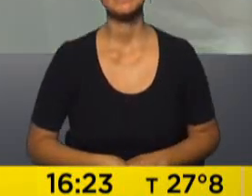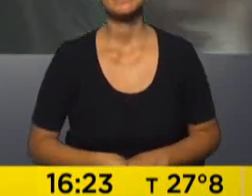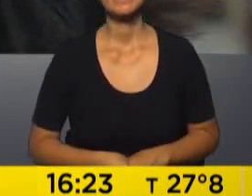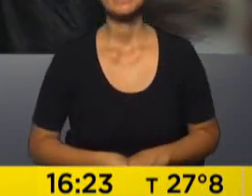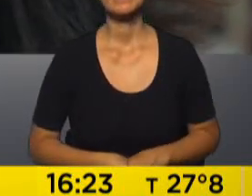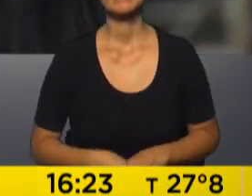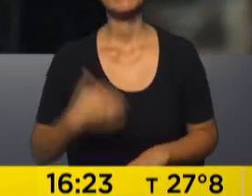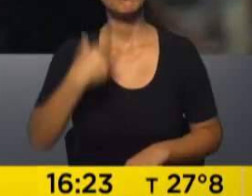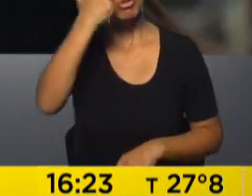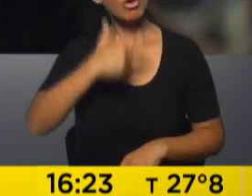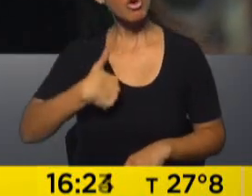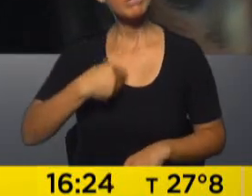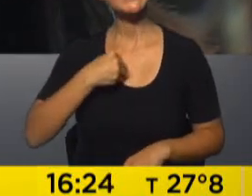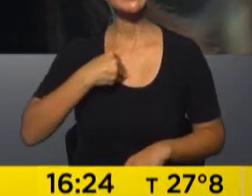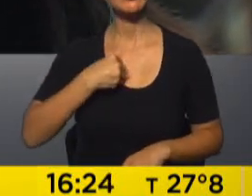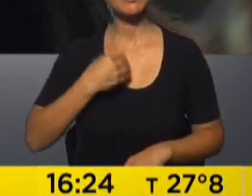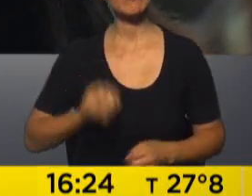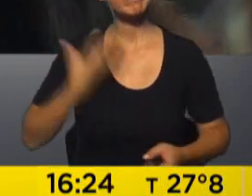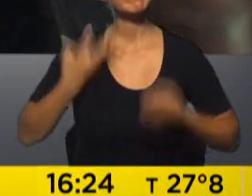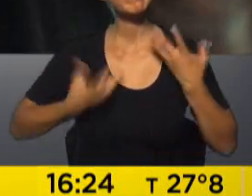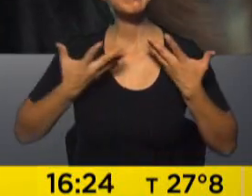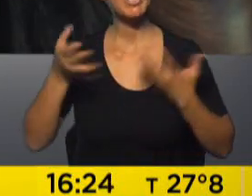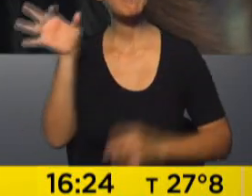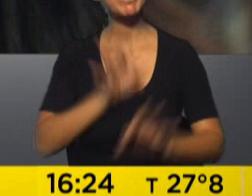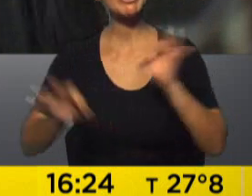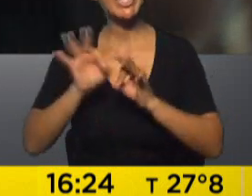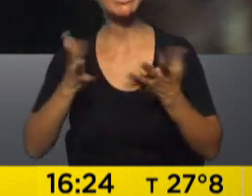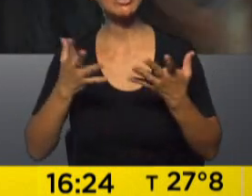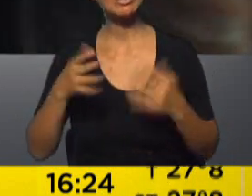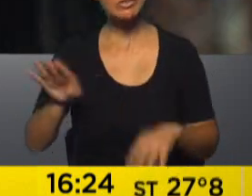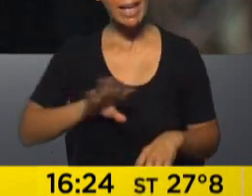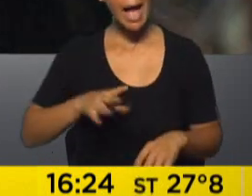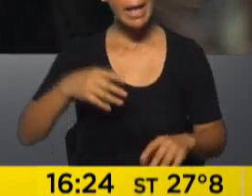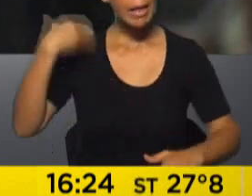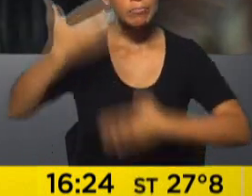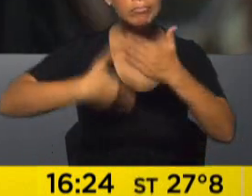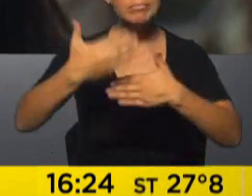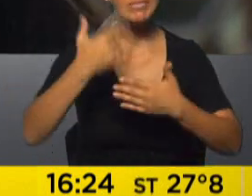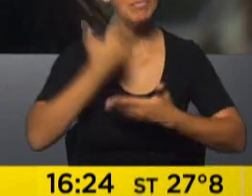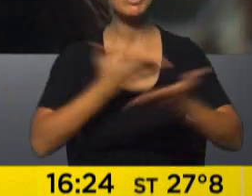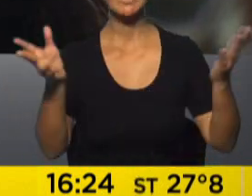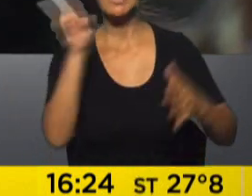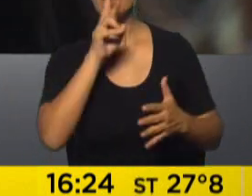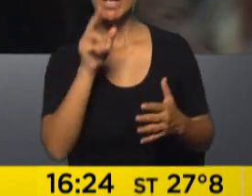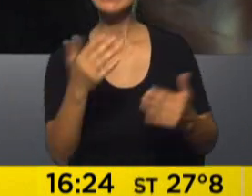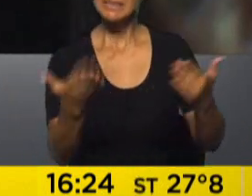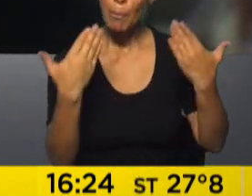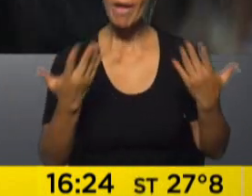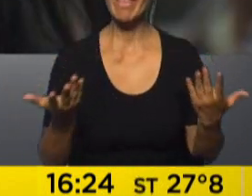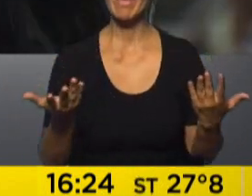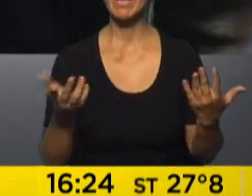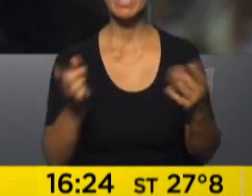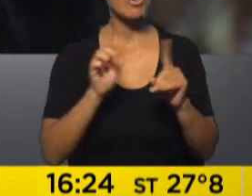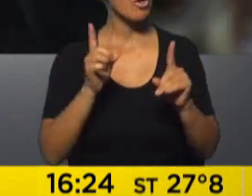Yo hoy me siento con muchos proyectos, con ganas de salir y ganas de mostrarle a la mujer que se puede, que no hay que